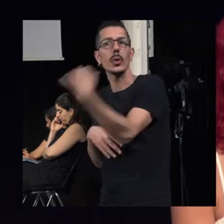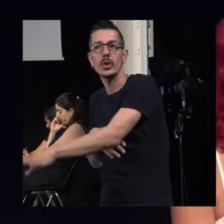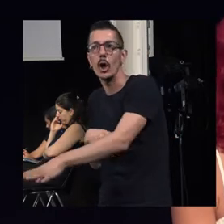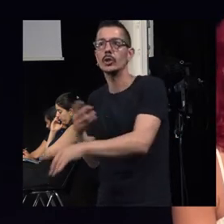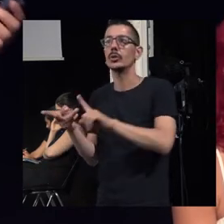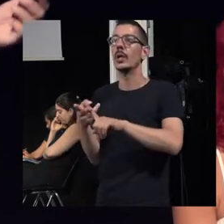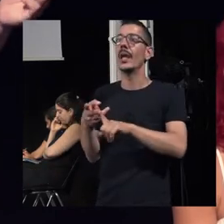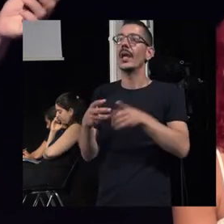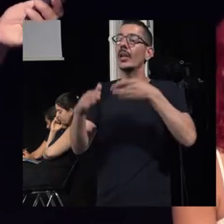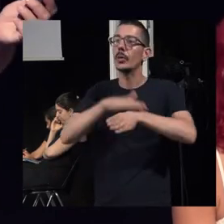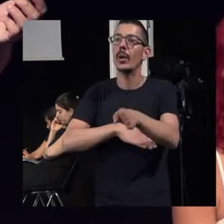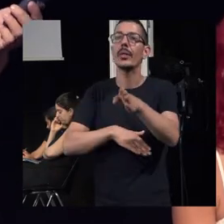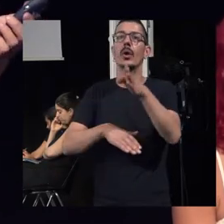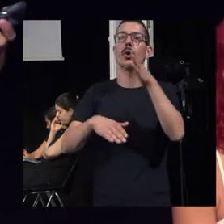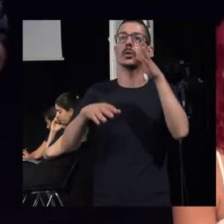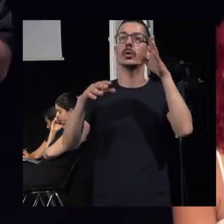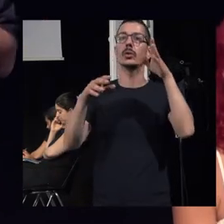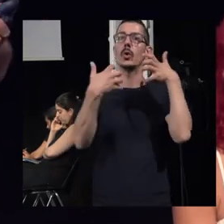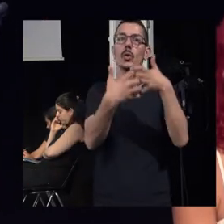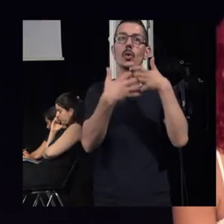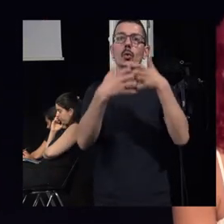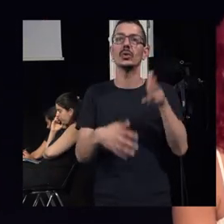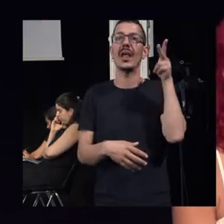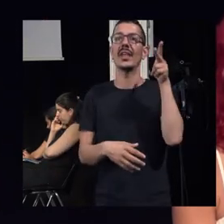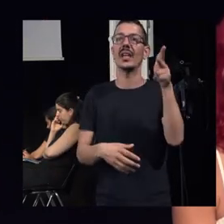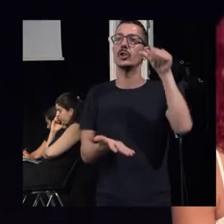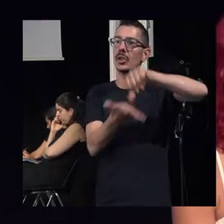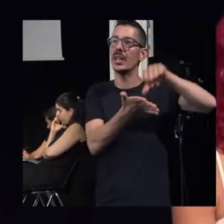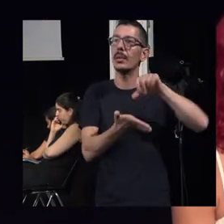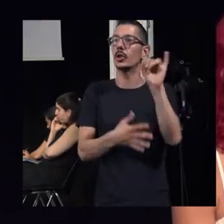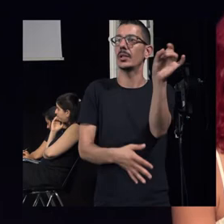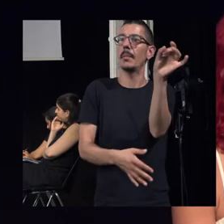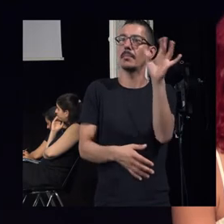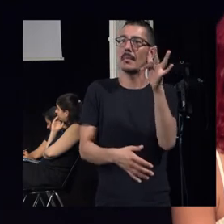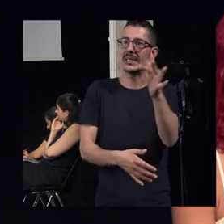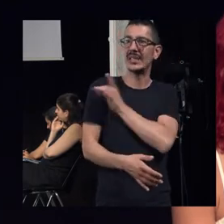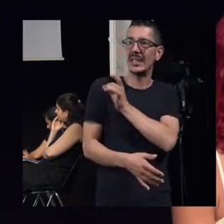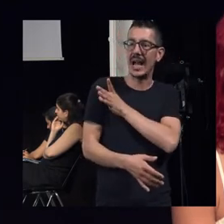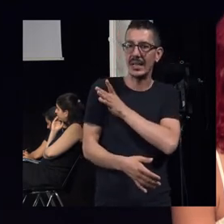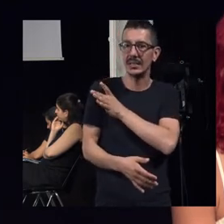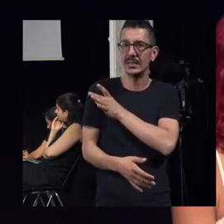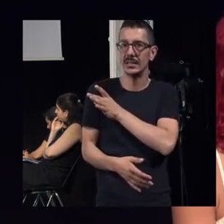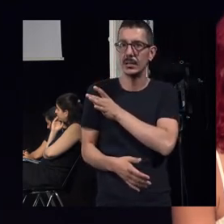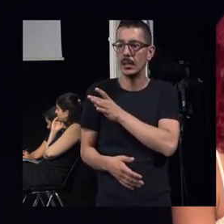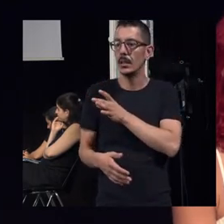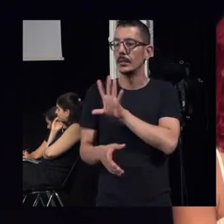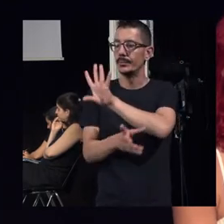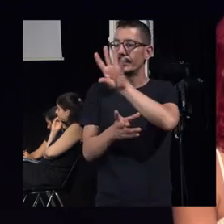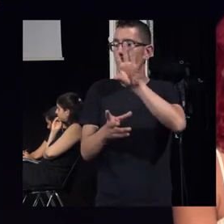de la incorporación a la lucha por los derechos cívicos y sindicales, y por tanto cómo se sitúa eso en lo económico